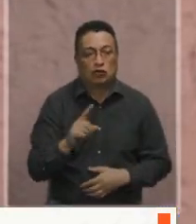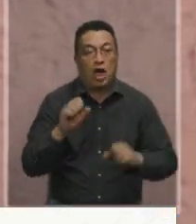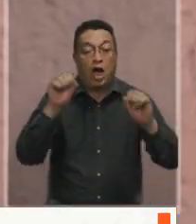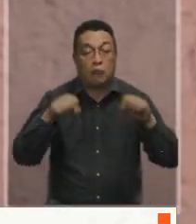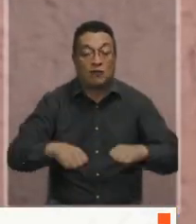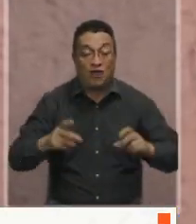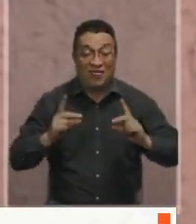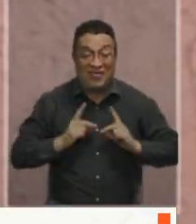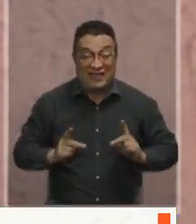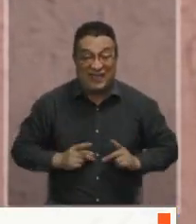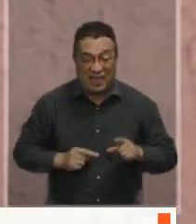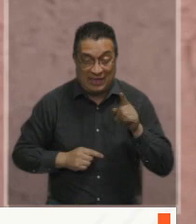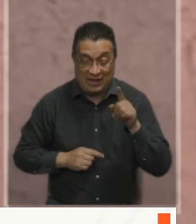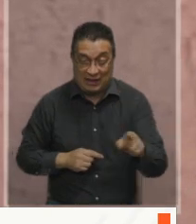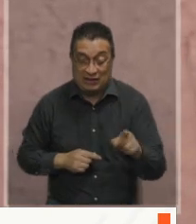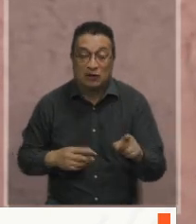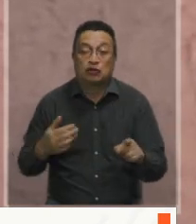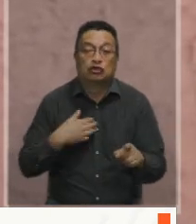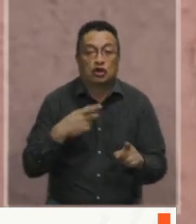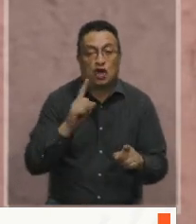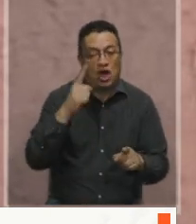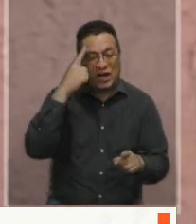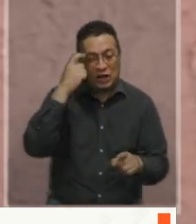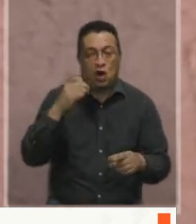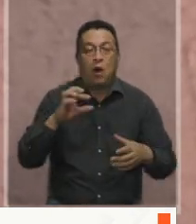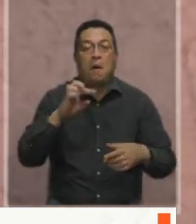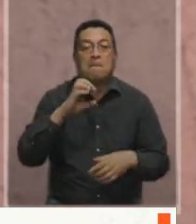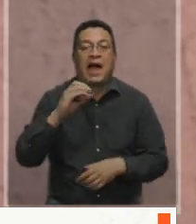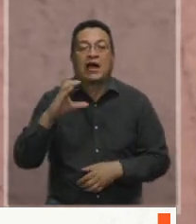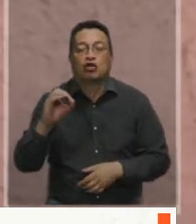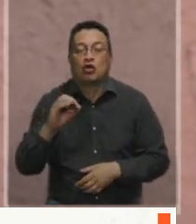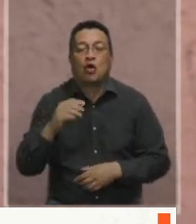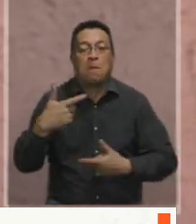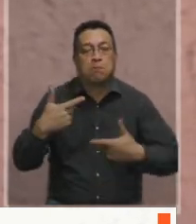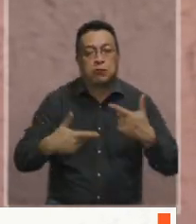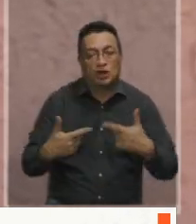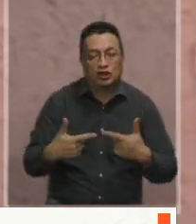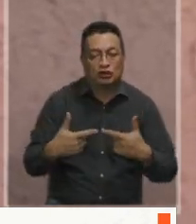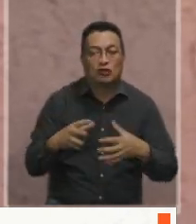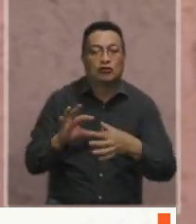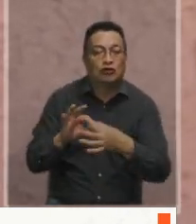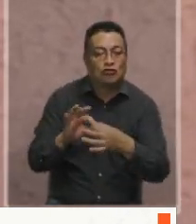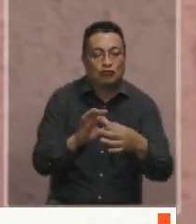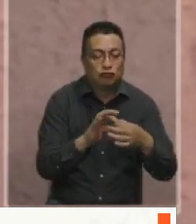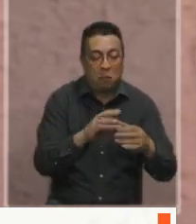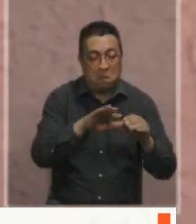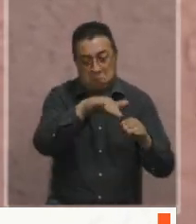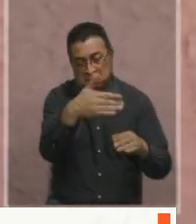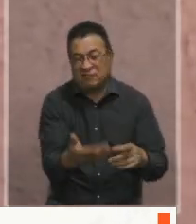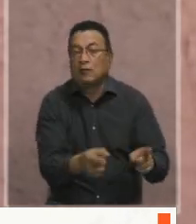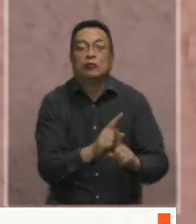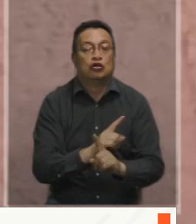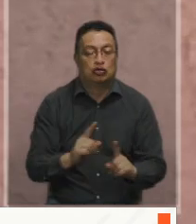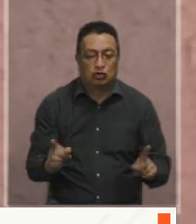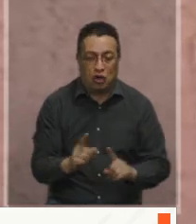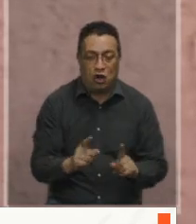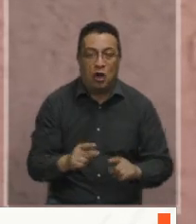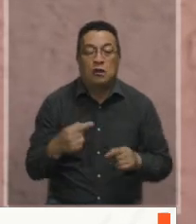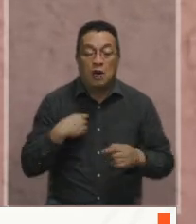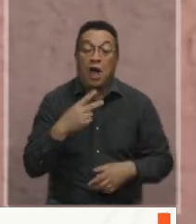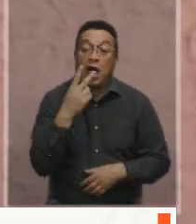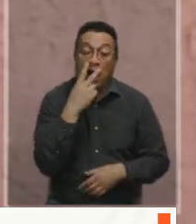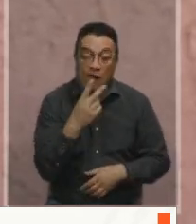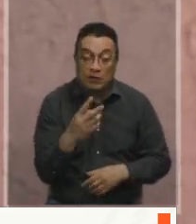Dignidad sea un pacto político, electoral y una coalición que esté muerta. Ahora habrá que ver y esperar